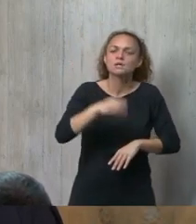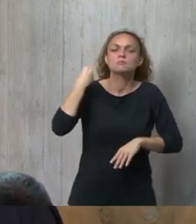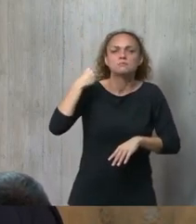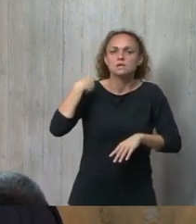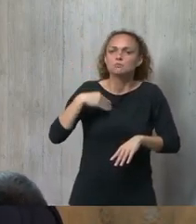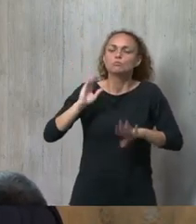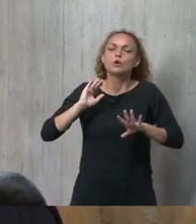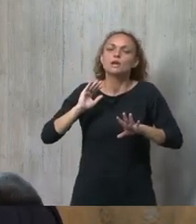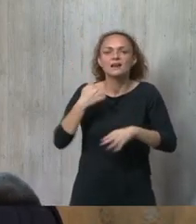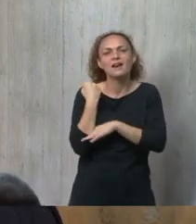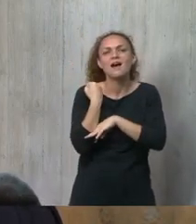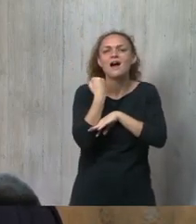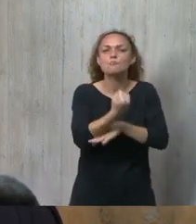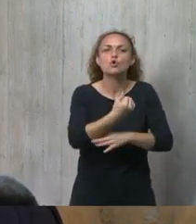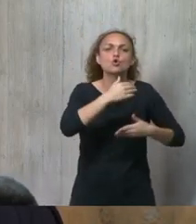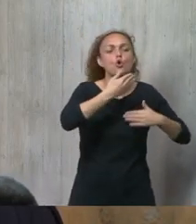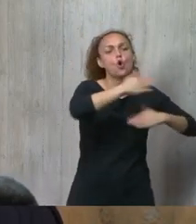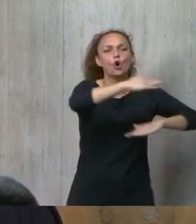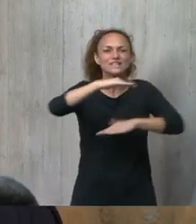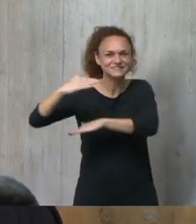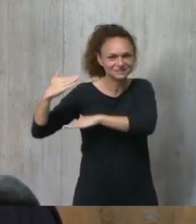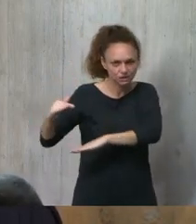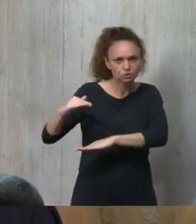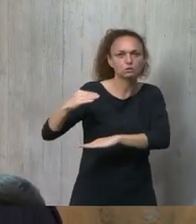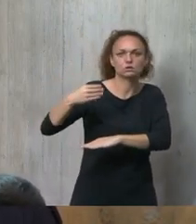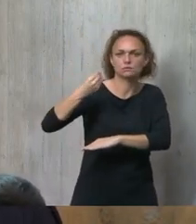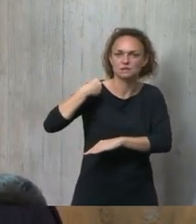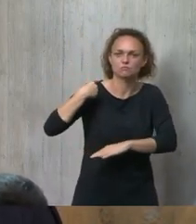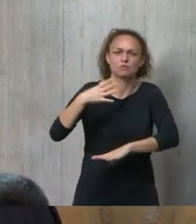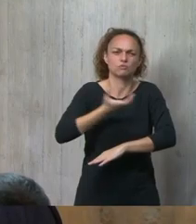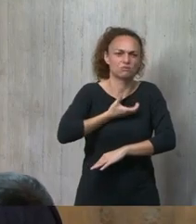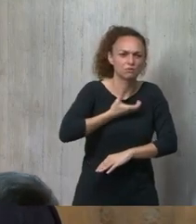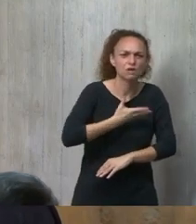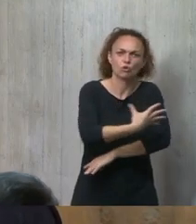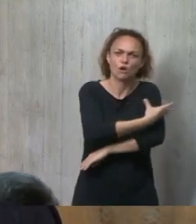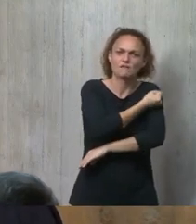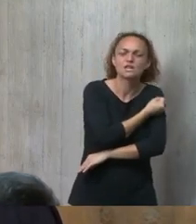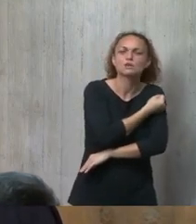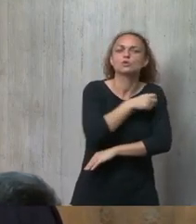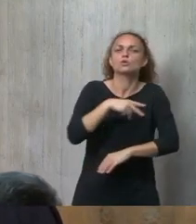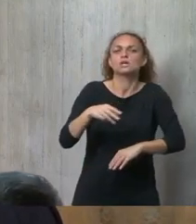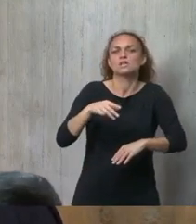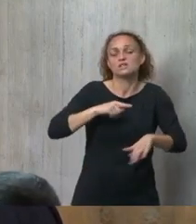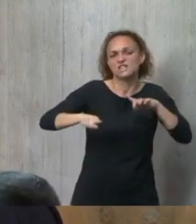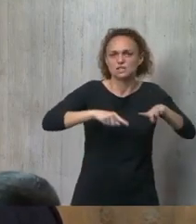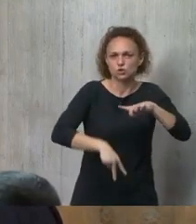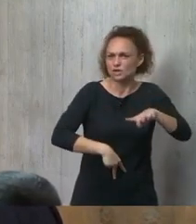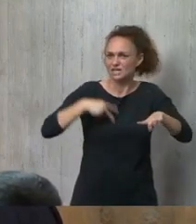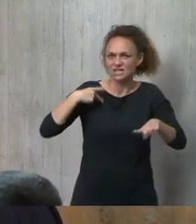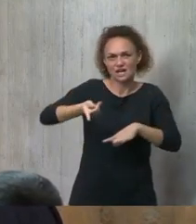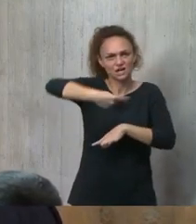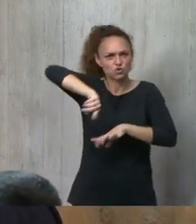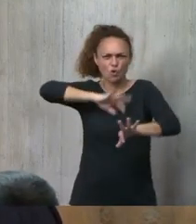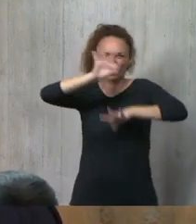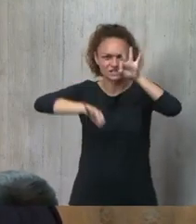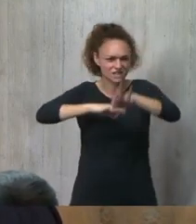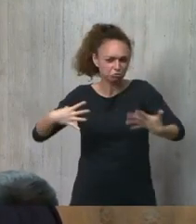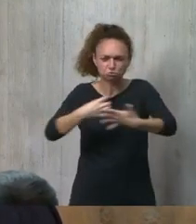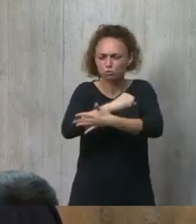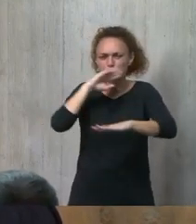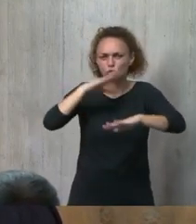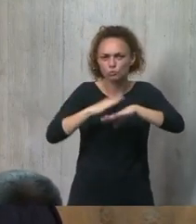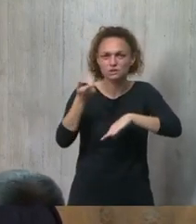realizado desde el Ayuntamiento en colaboración con el Cabildo y la Dirección General se ha cumplido. También la planificación establecida desde el punto de vista de la